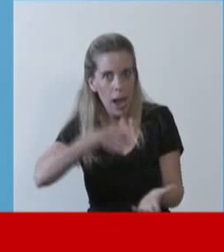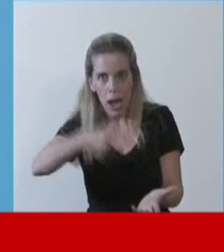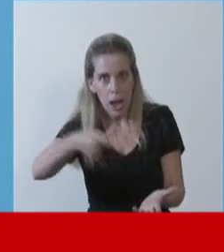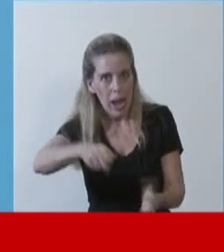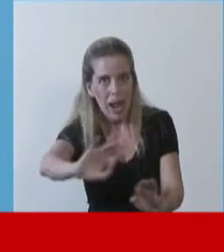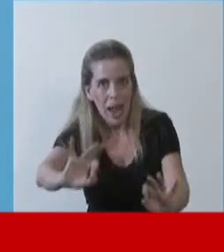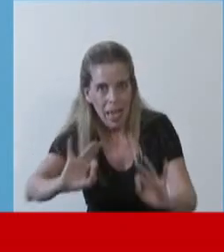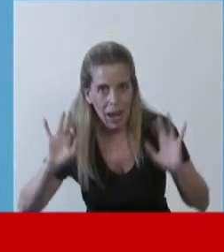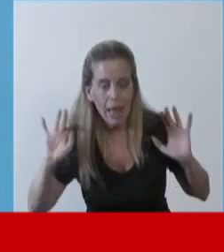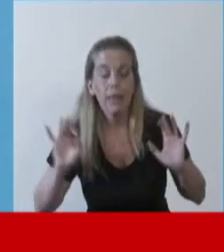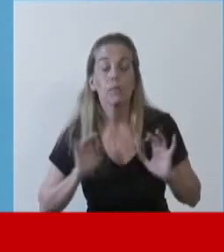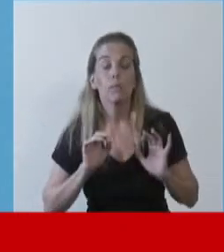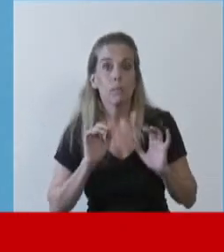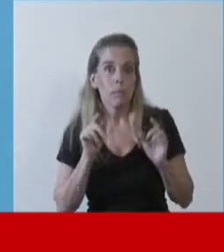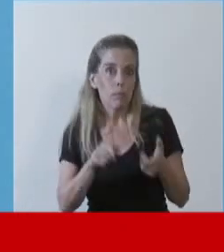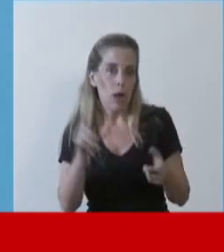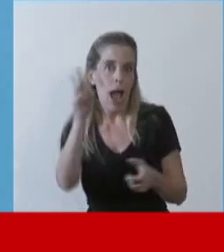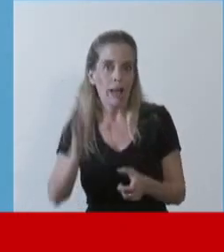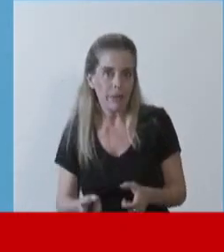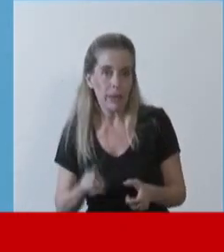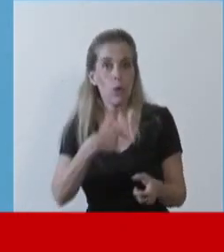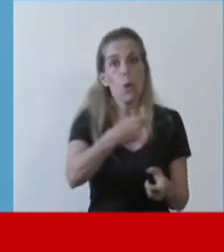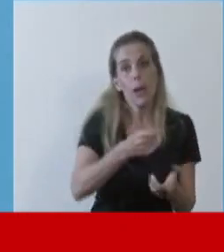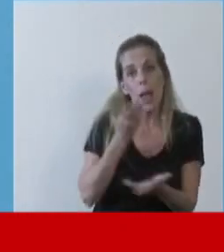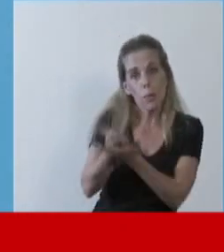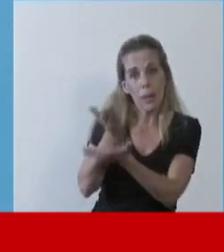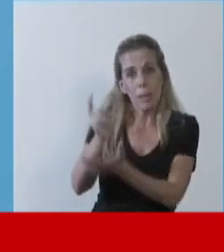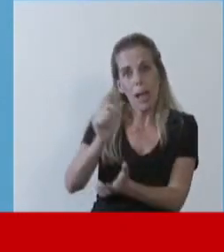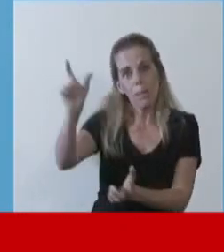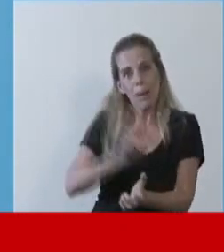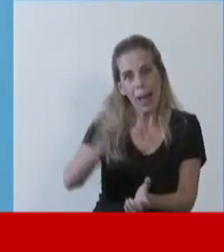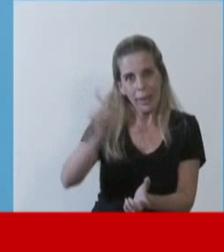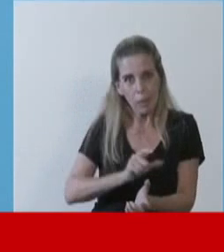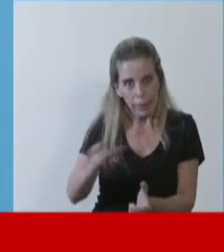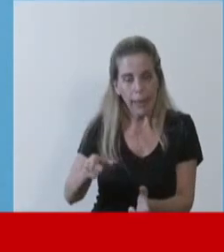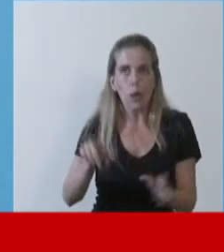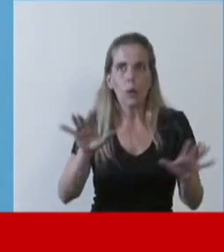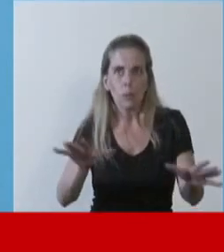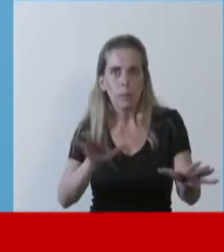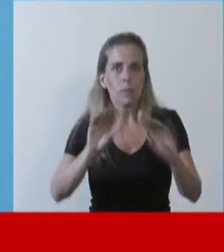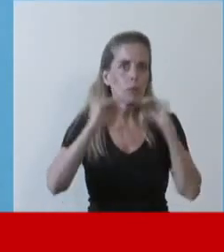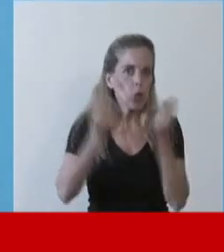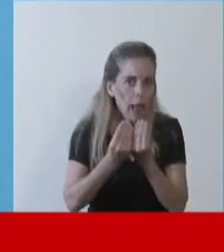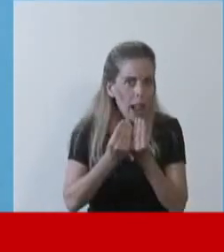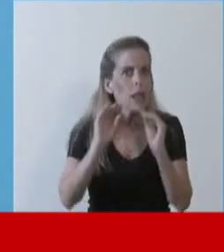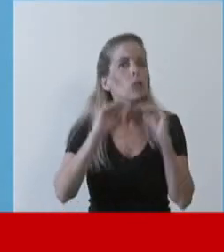tienen disponibles en el ANSES y que solicitaron oportunamente, estamos hablando de un total de